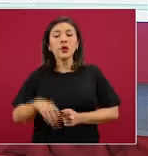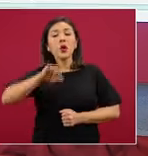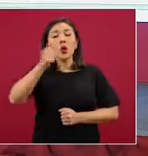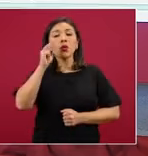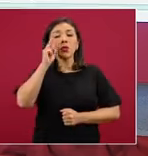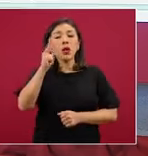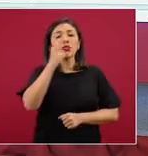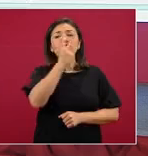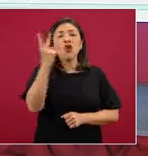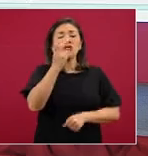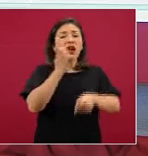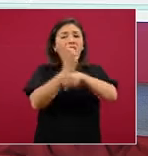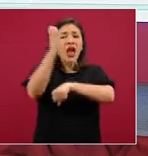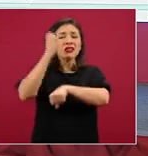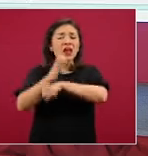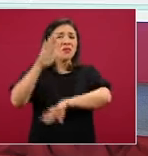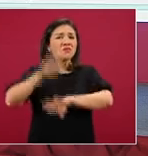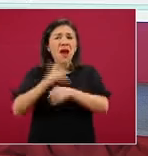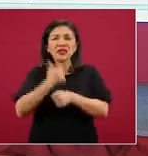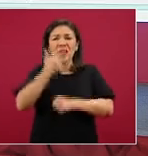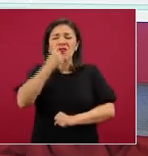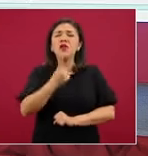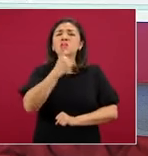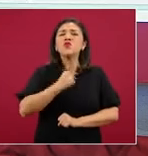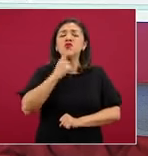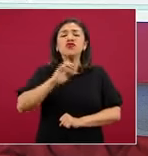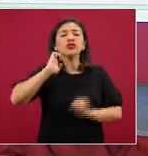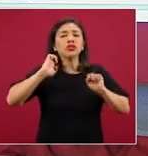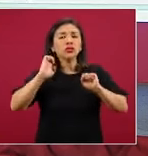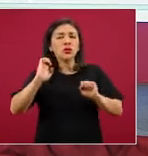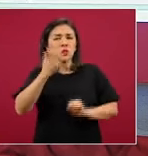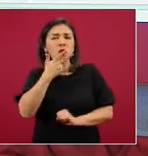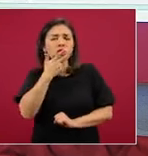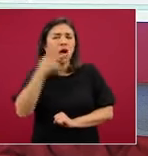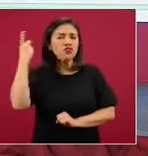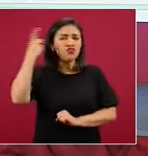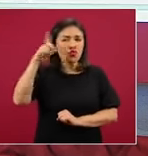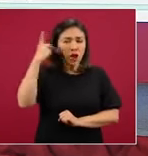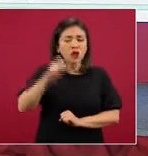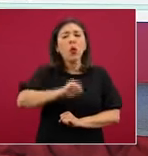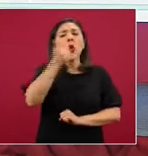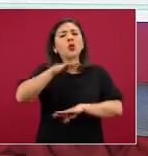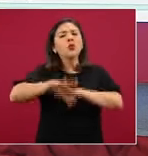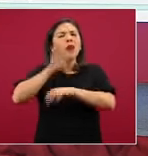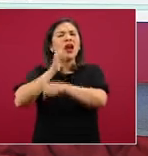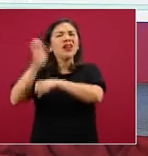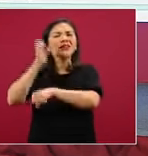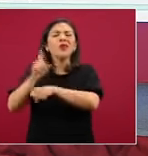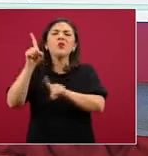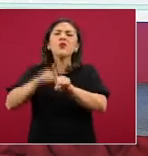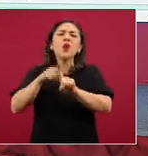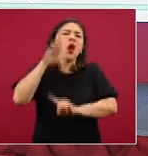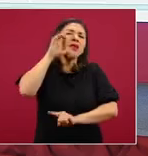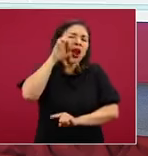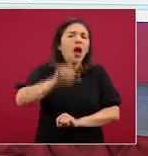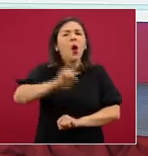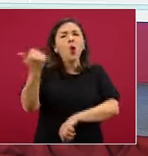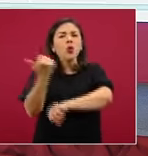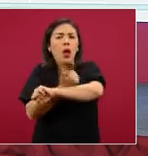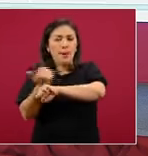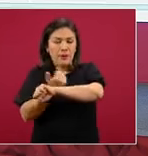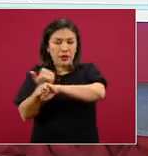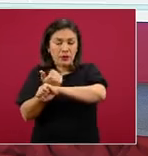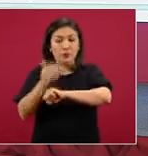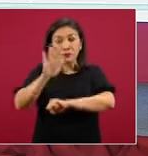el rojo, que son Chihuahua y Durango. Y tenemos una serie de estados que están en naranja y otros en amarillo.